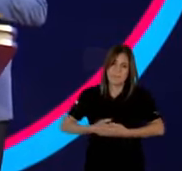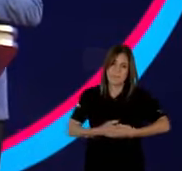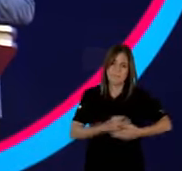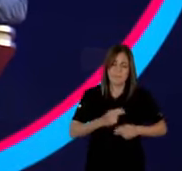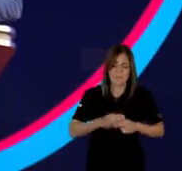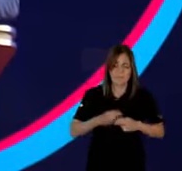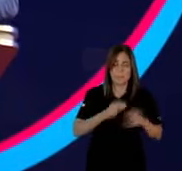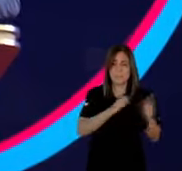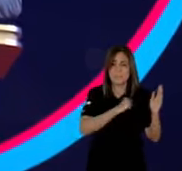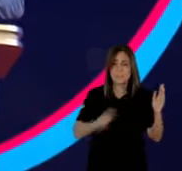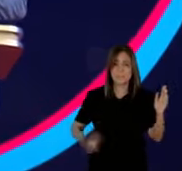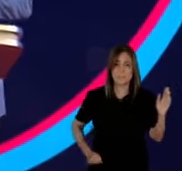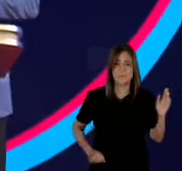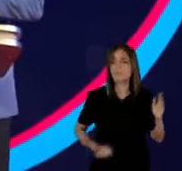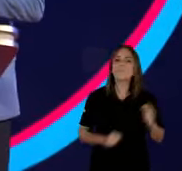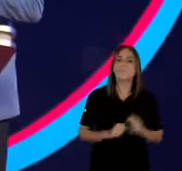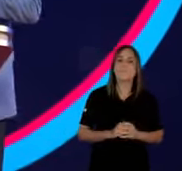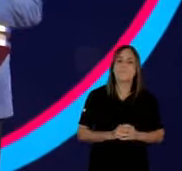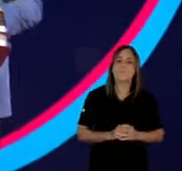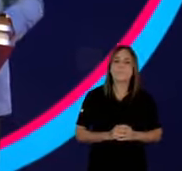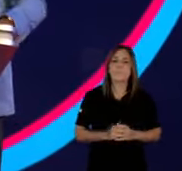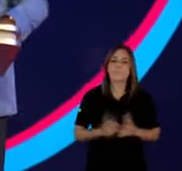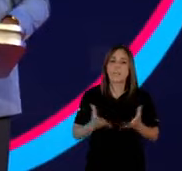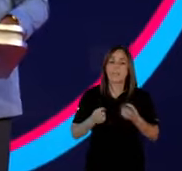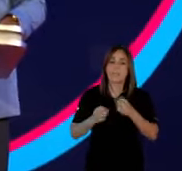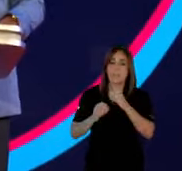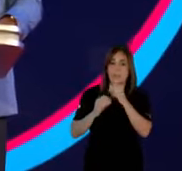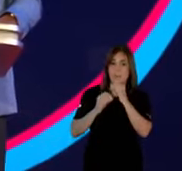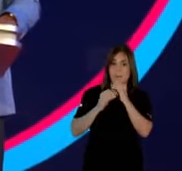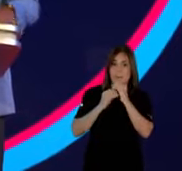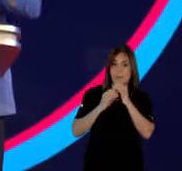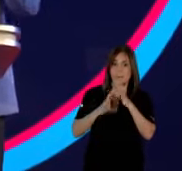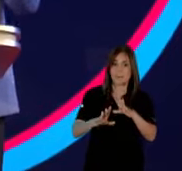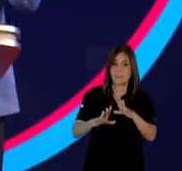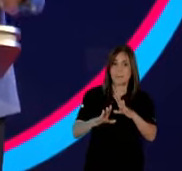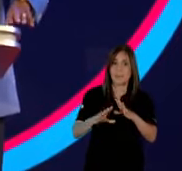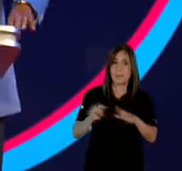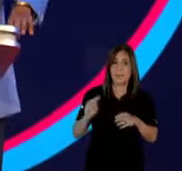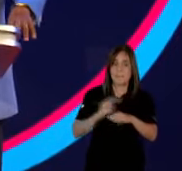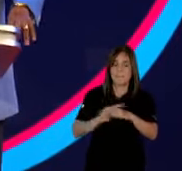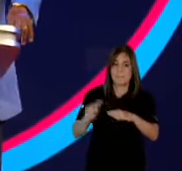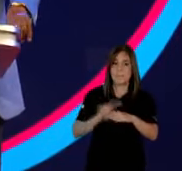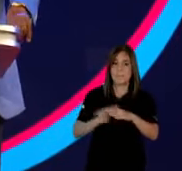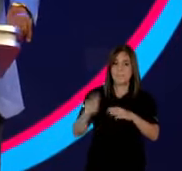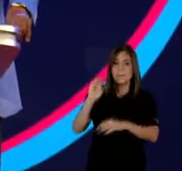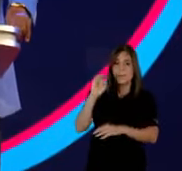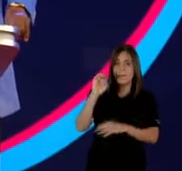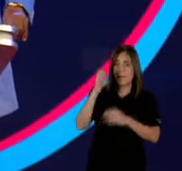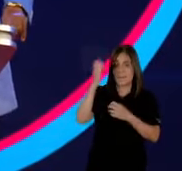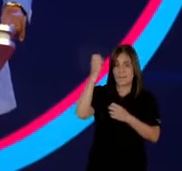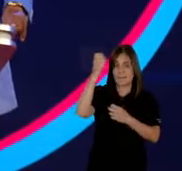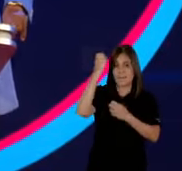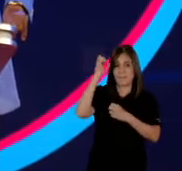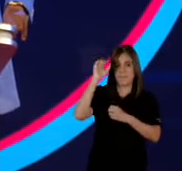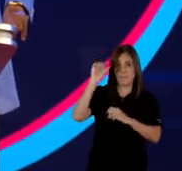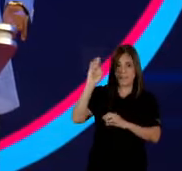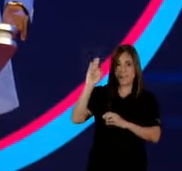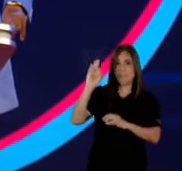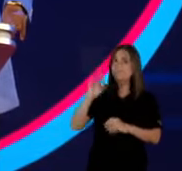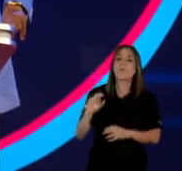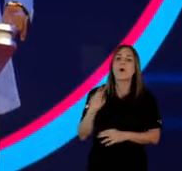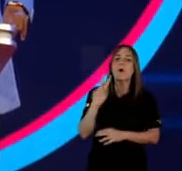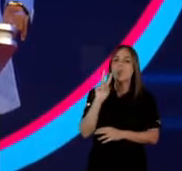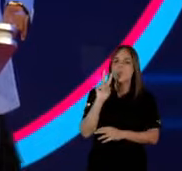hermosas 3 familias, quiero anunciar que el Ministerio Éfata hizo un esfuerzo con líderes de la casa y hubo 2 jóvenes